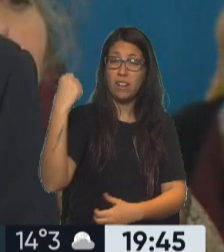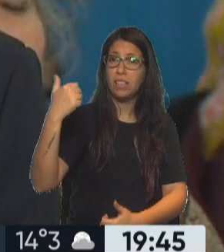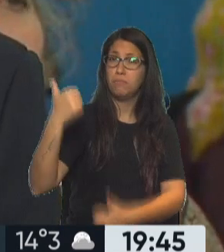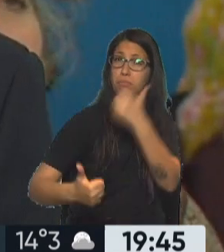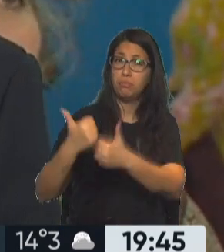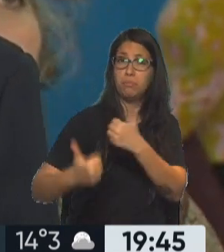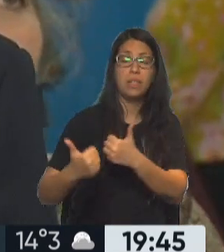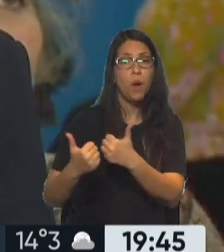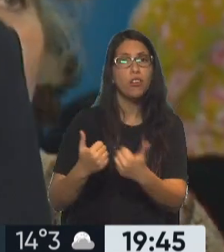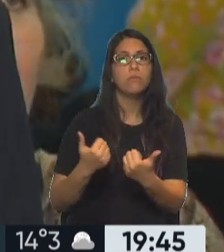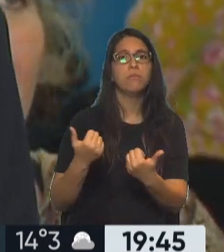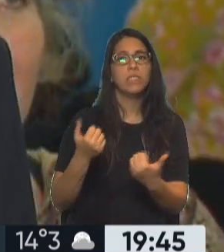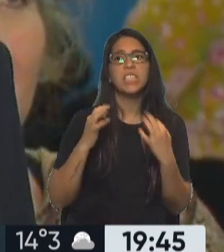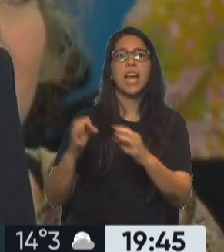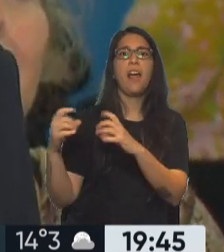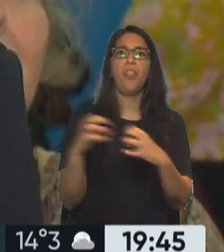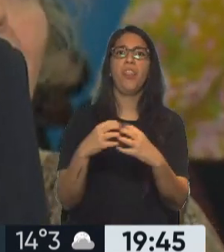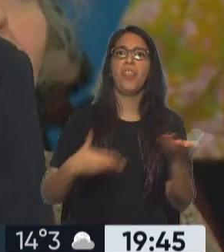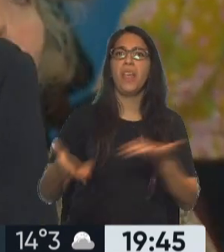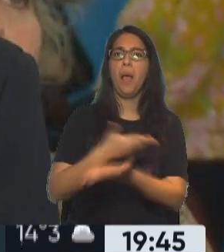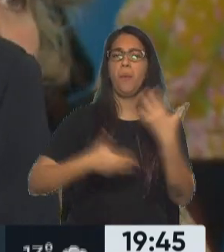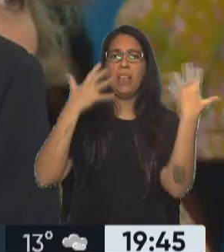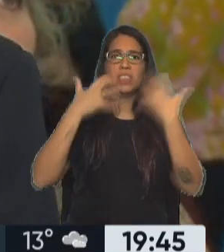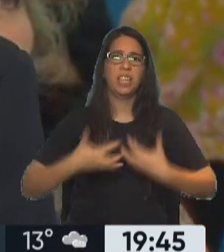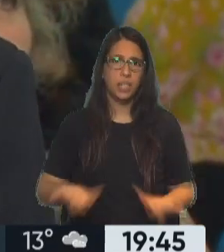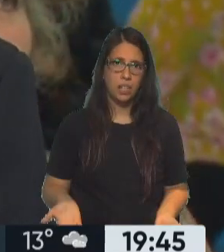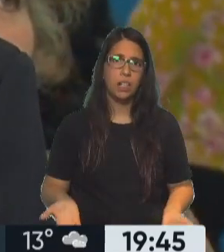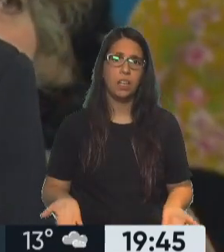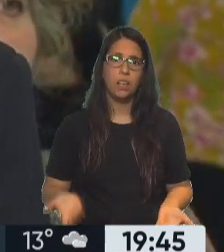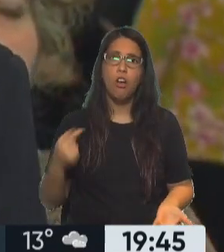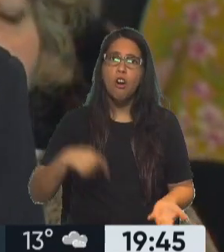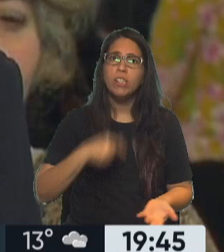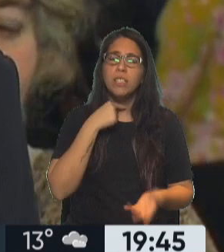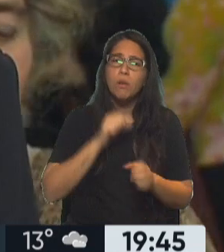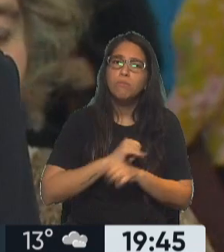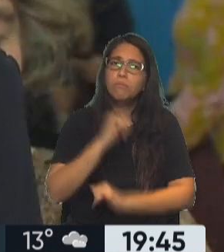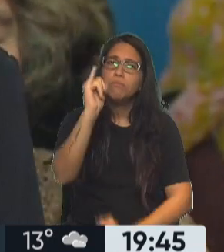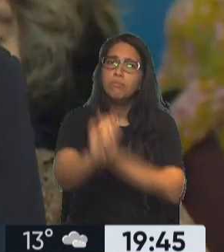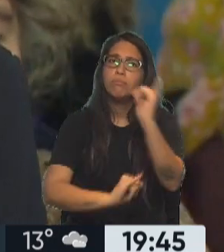debate, y lo que hicimos hoy es tratar de transmitirles a todos